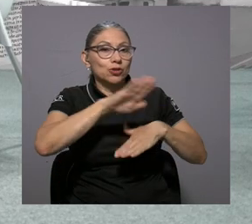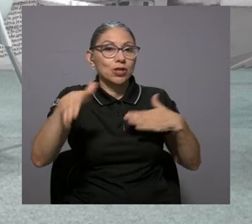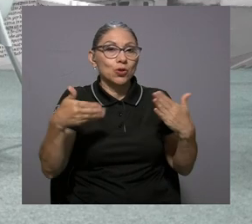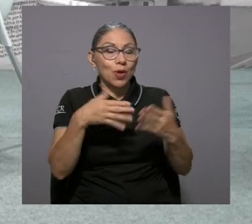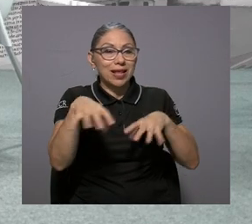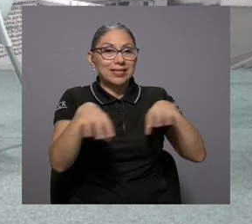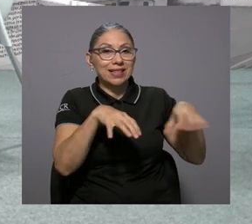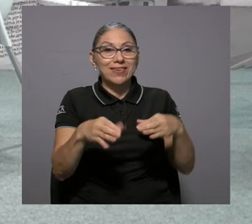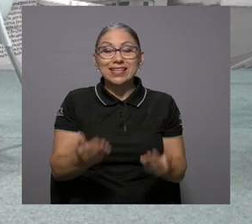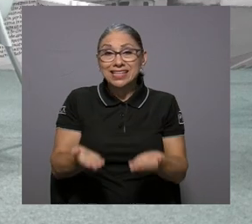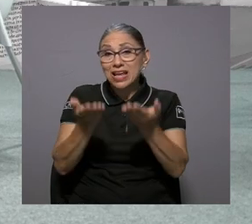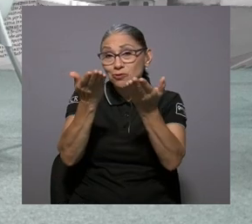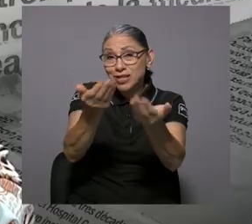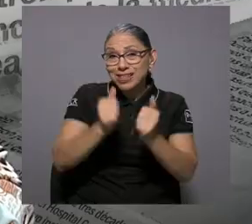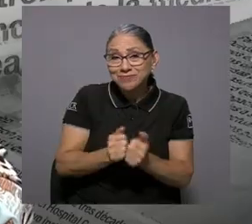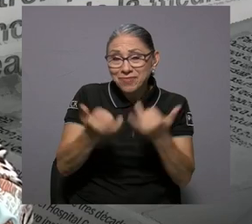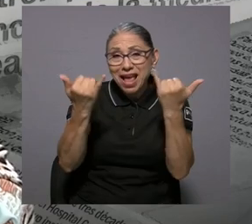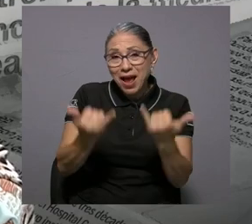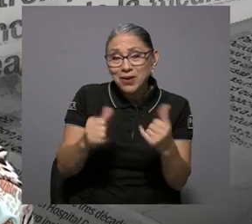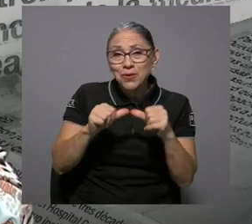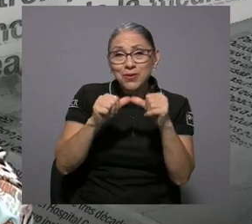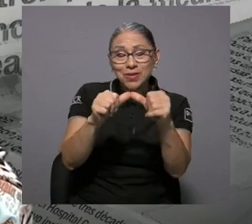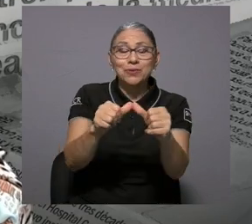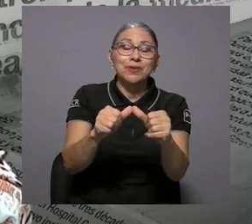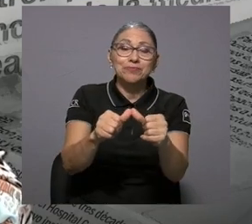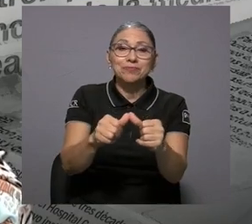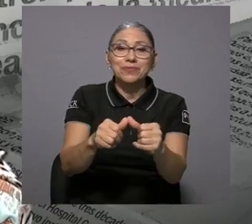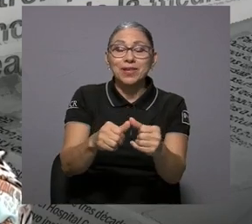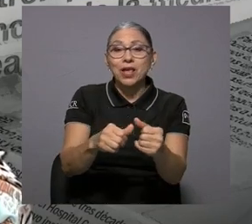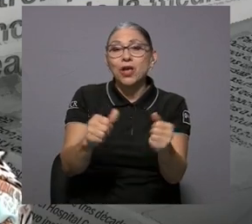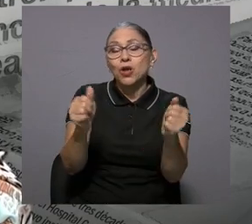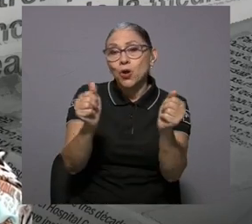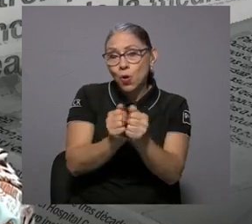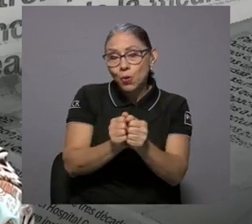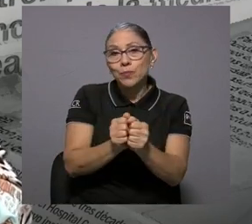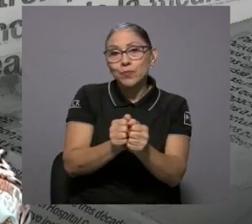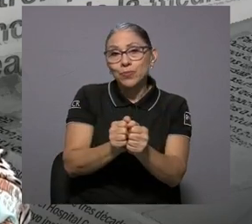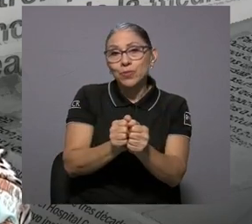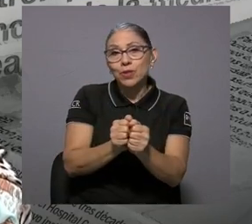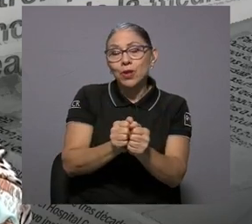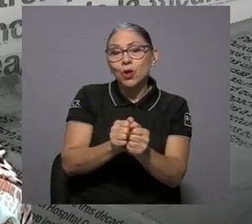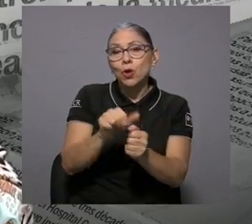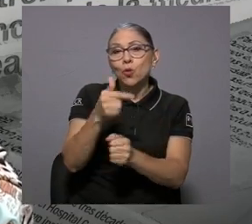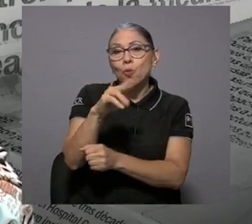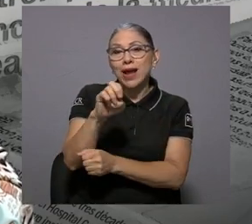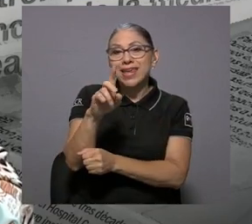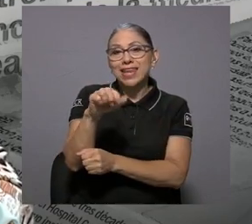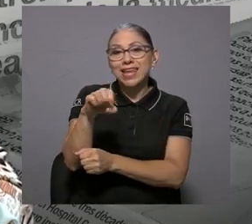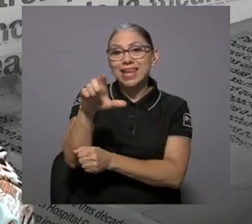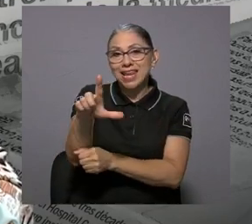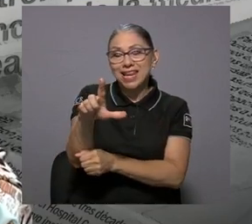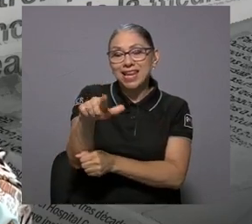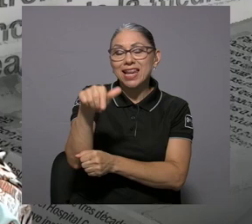actividades y a ustedes pues los dejamos también con las imágenes de Cuajiniquil, de